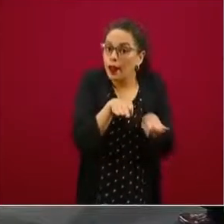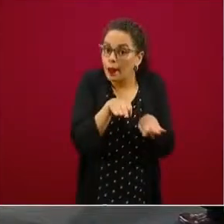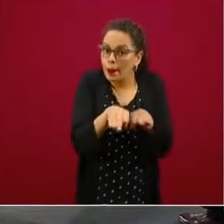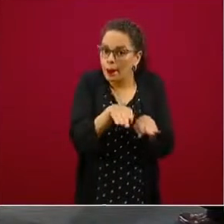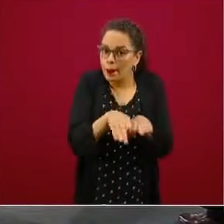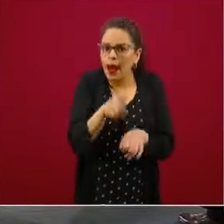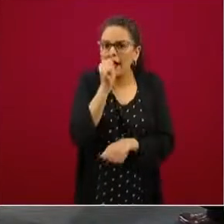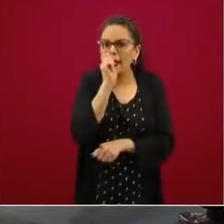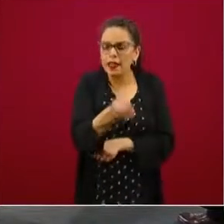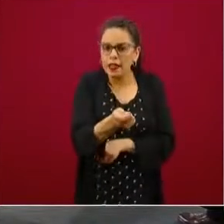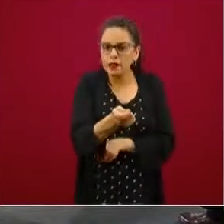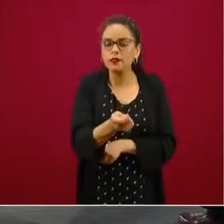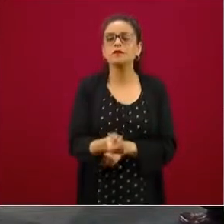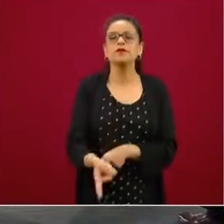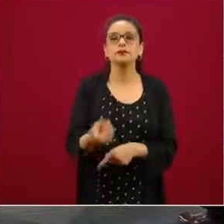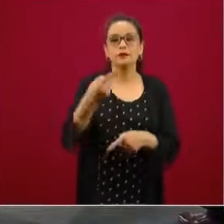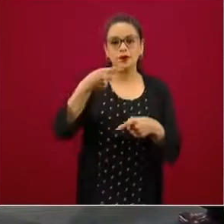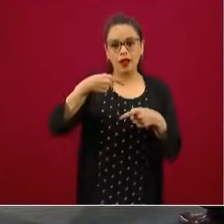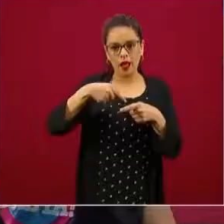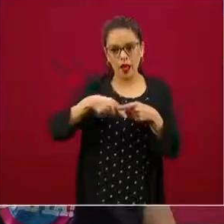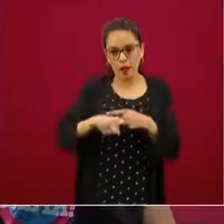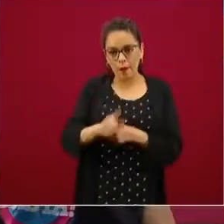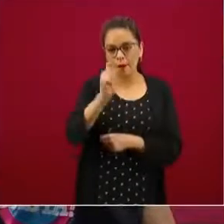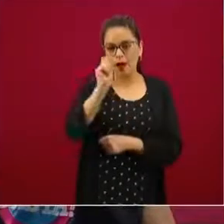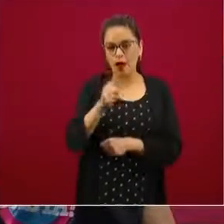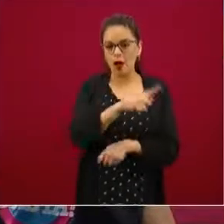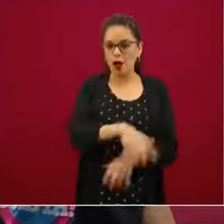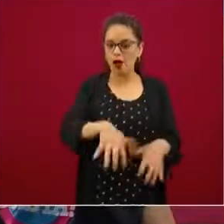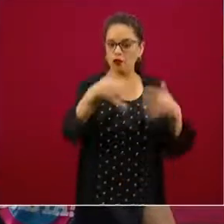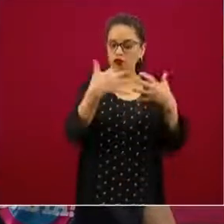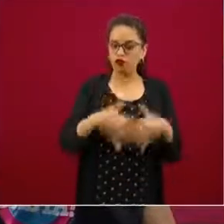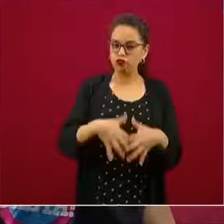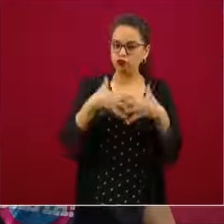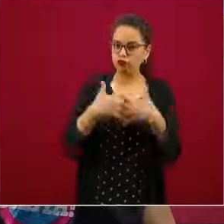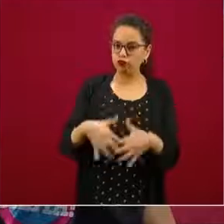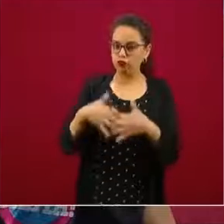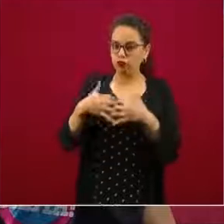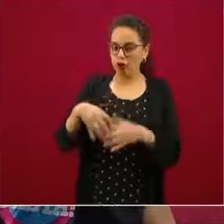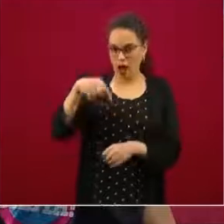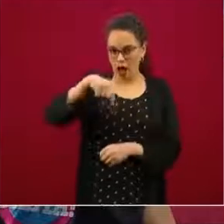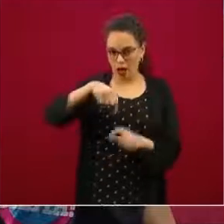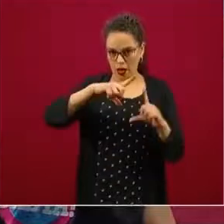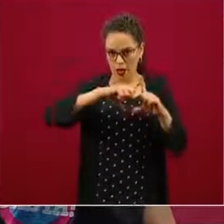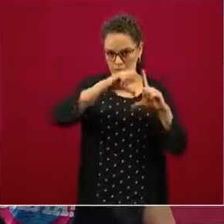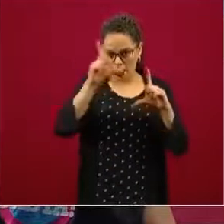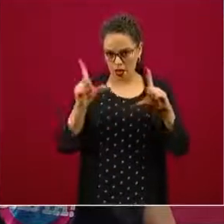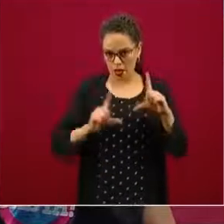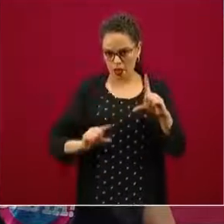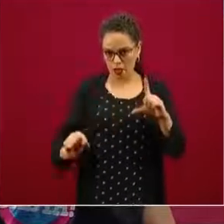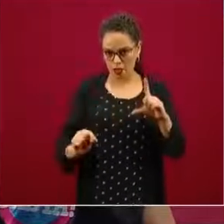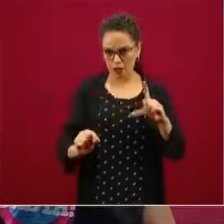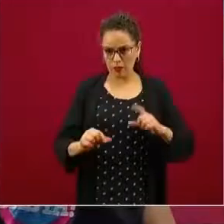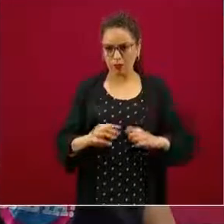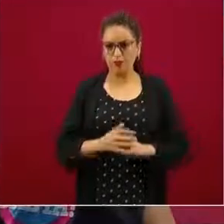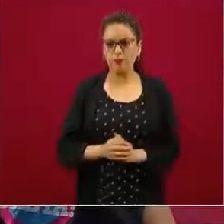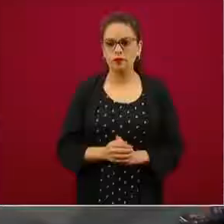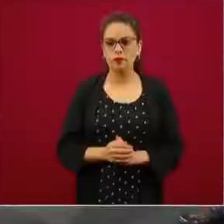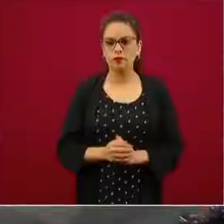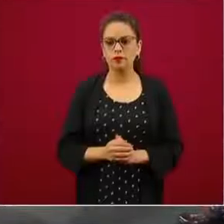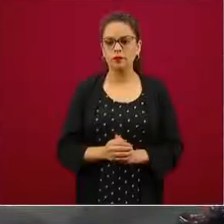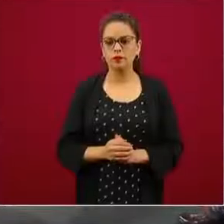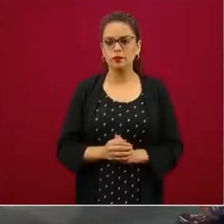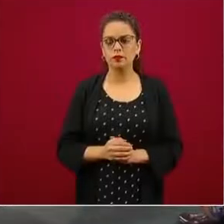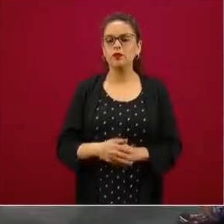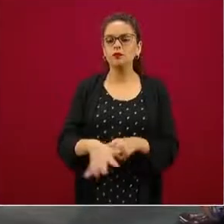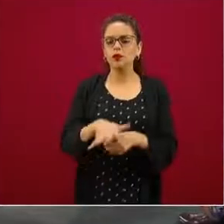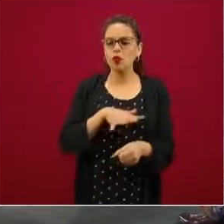la reactivación de la planta productiva de nuestro país. ¿Cuál ha sido la tarea, la misión